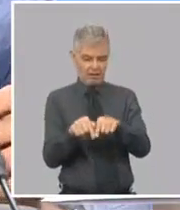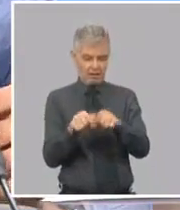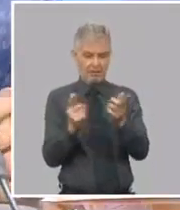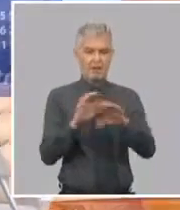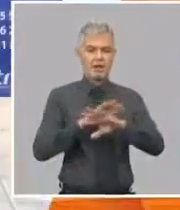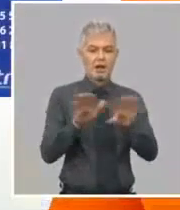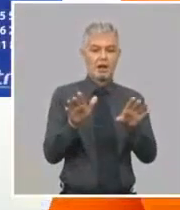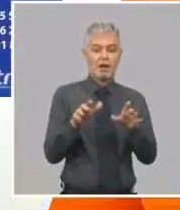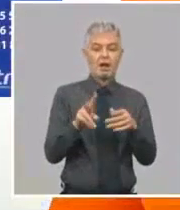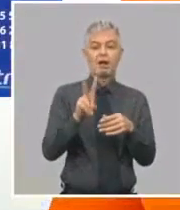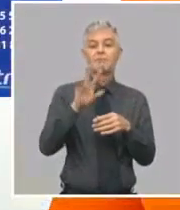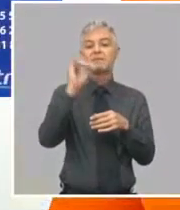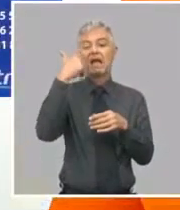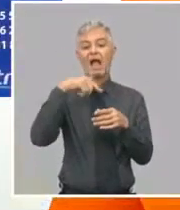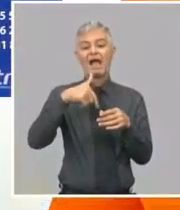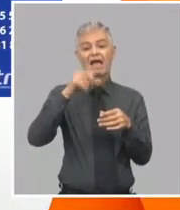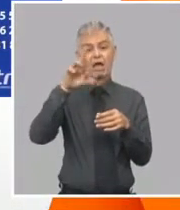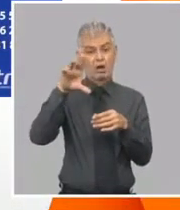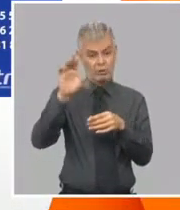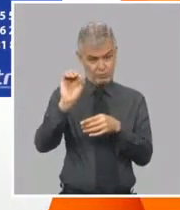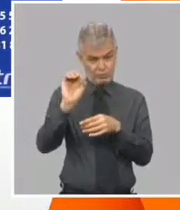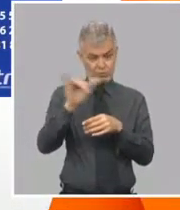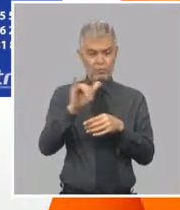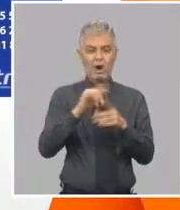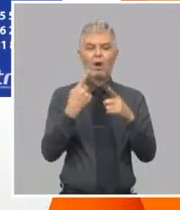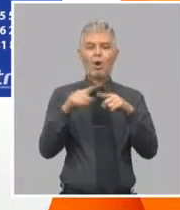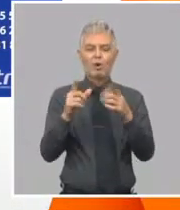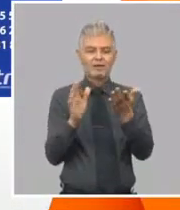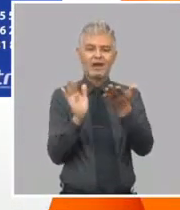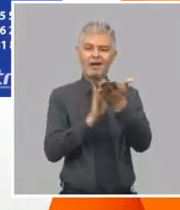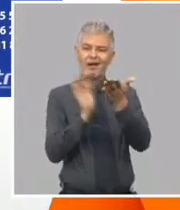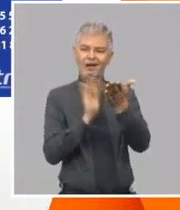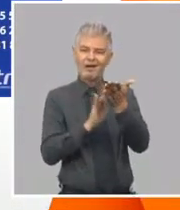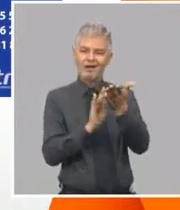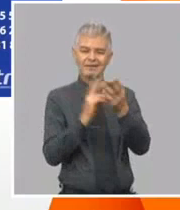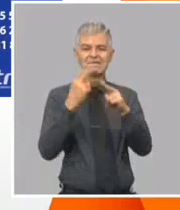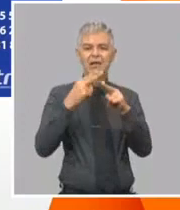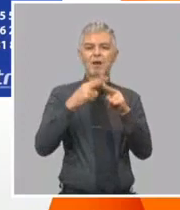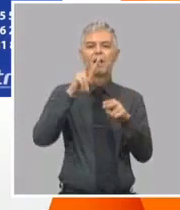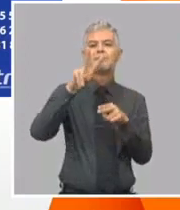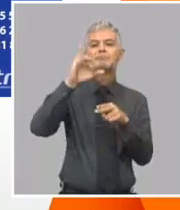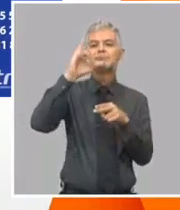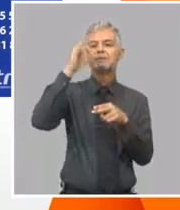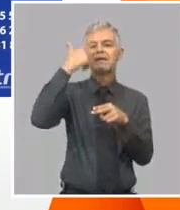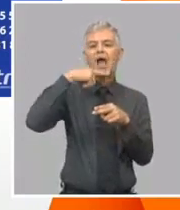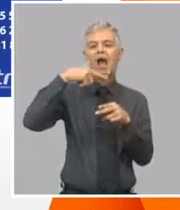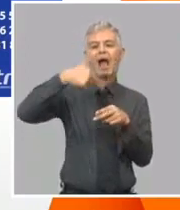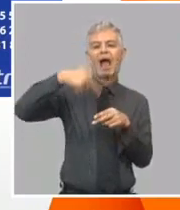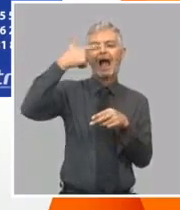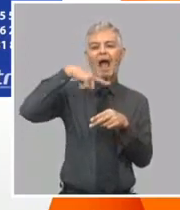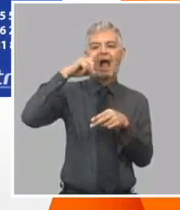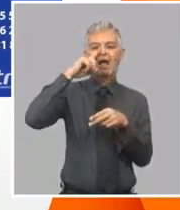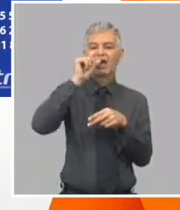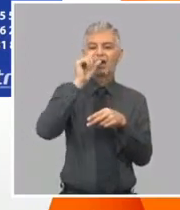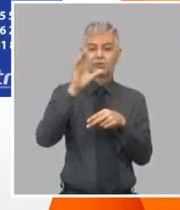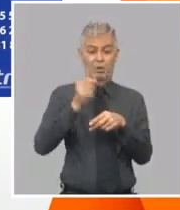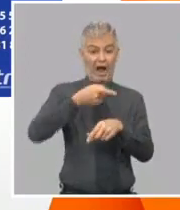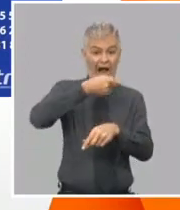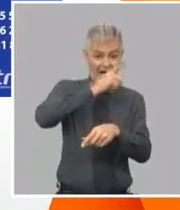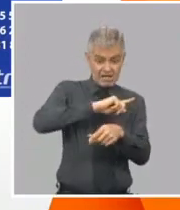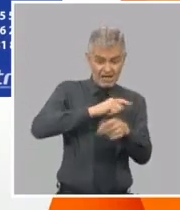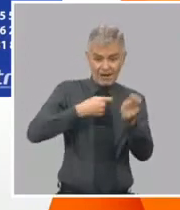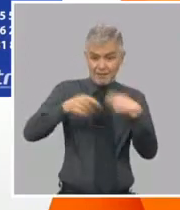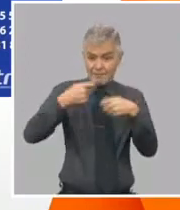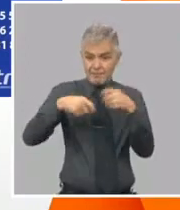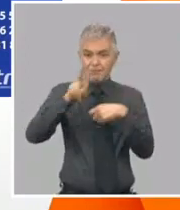viajero y también se puso a disposición de la población la apk viajando solo para que tengas una idea ayer en el día de ayer solamente se